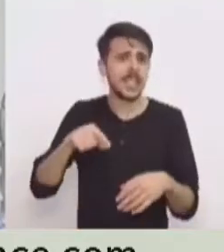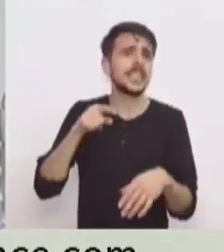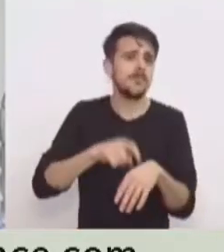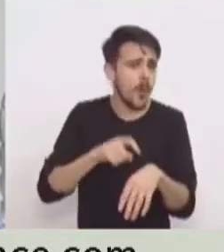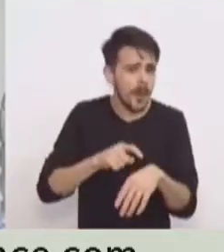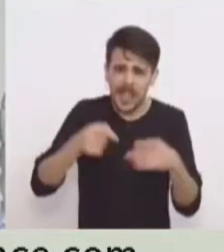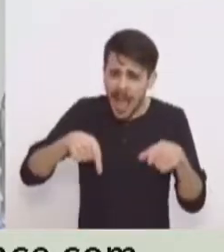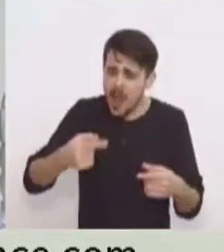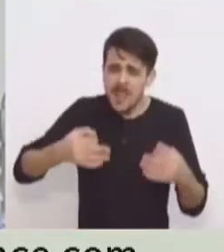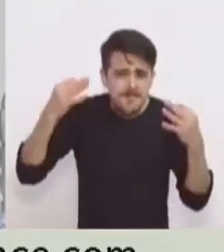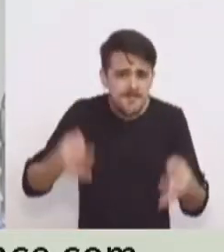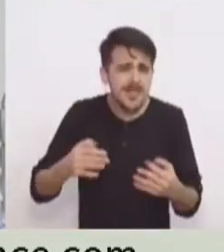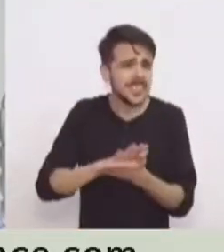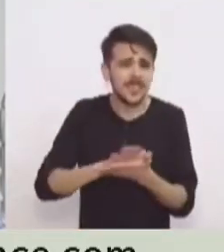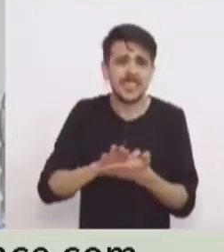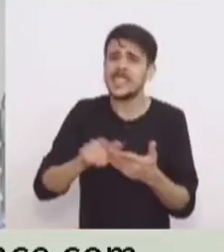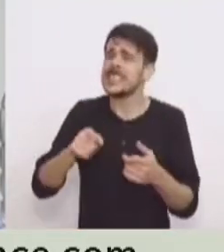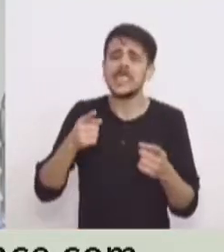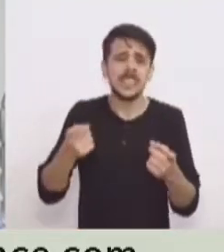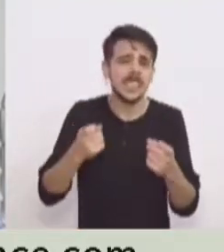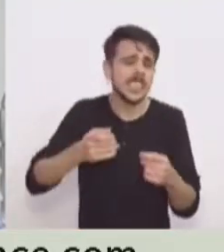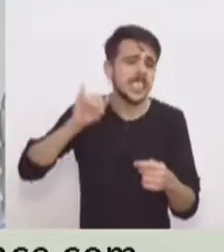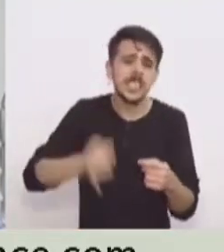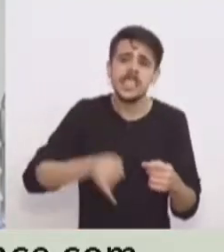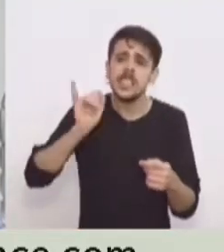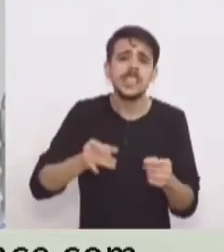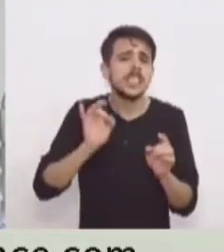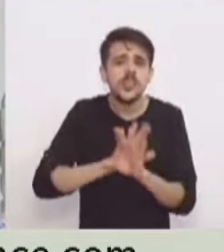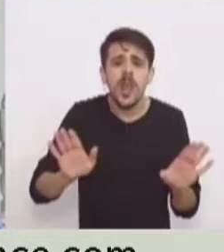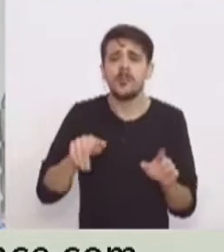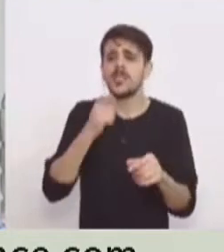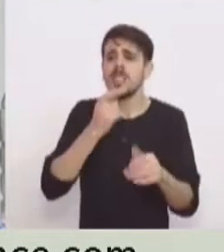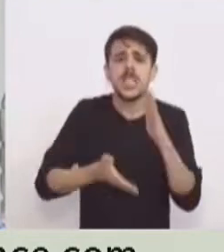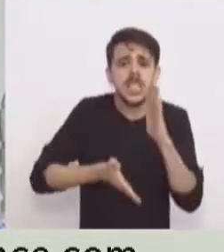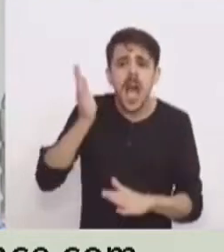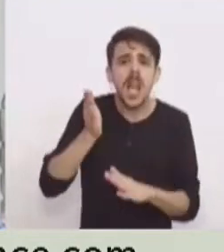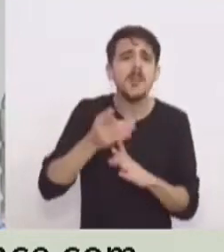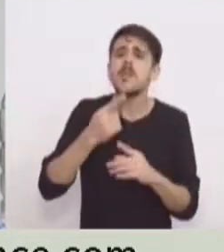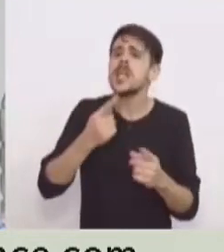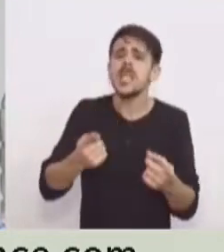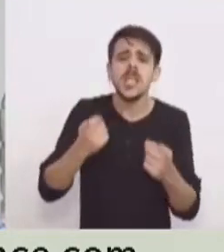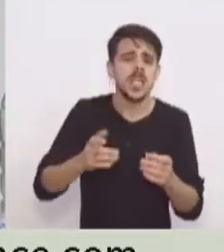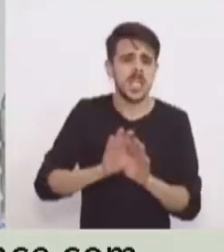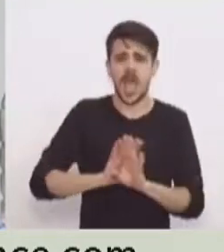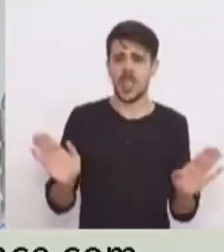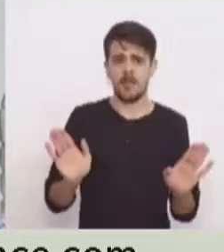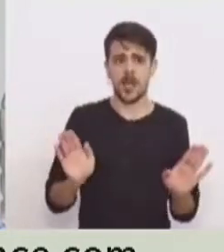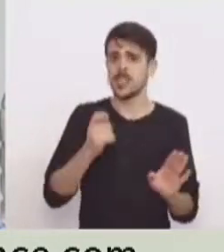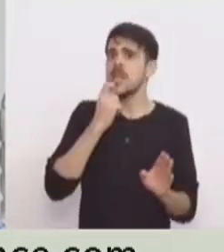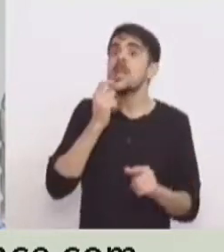momento es imprescindible que se circule estrictamente lo necesario y el que lo haga de